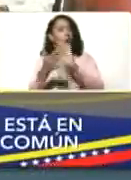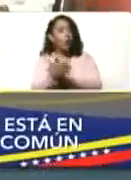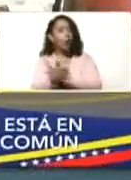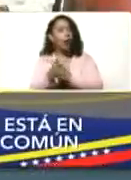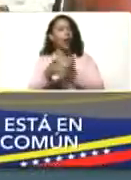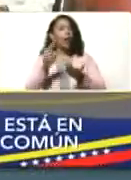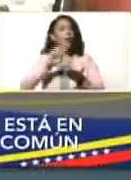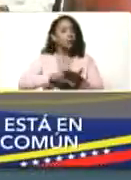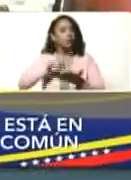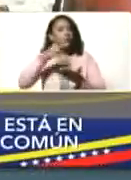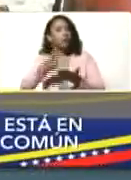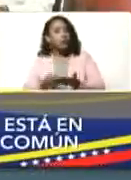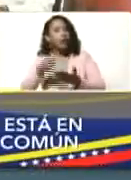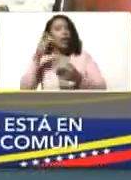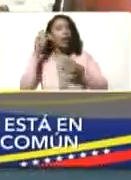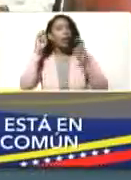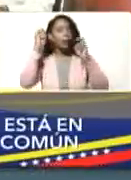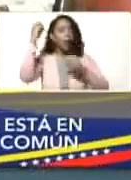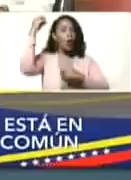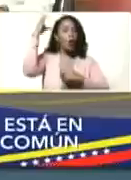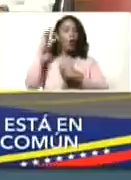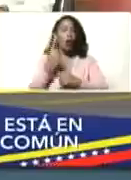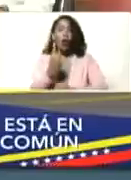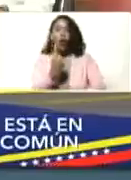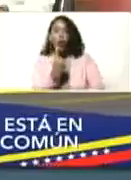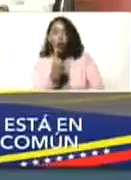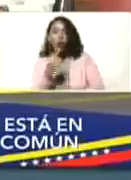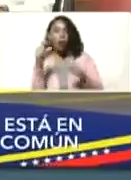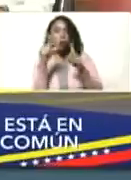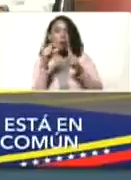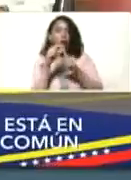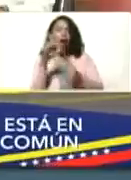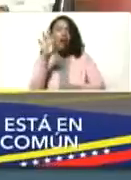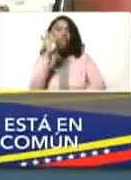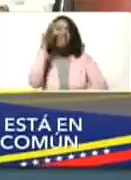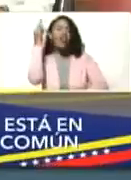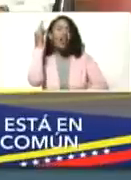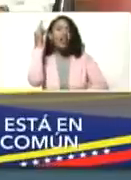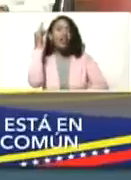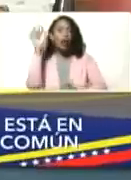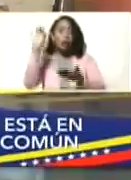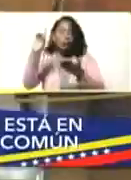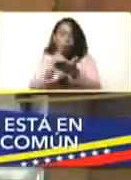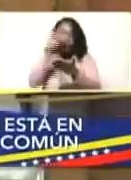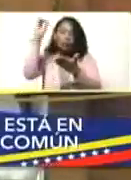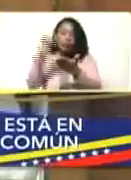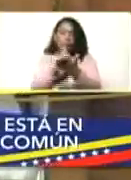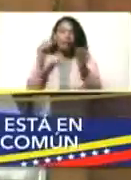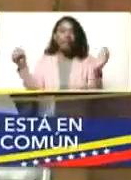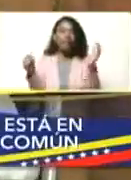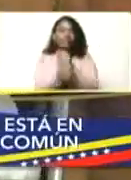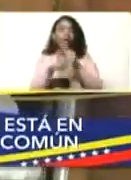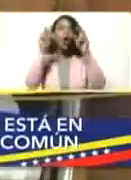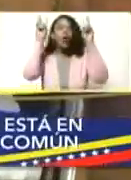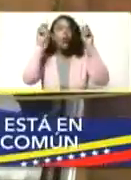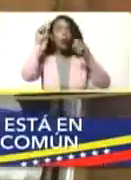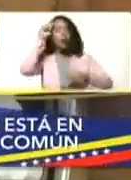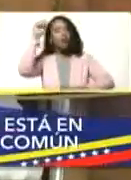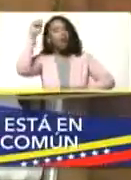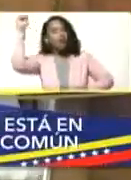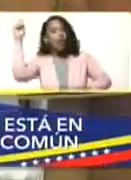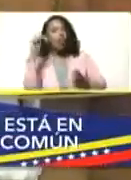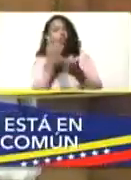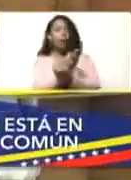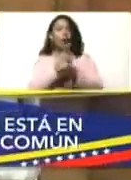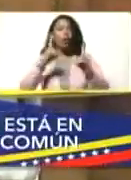tradujimos a la luz de la vela las palabras del francés con un diccionario para encontrar lo que eran las nuevas teorías